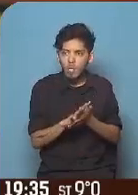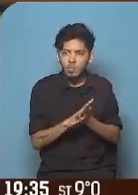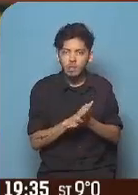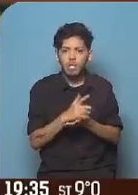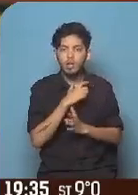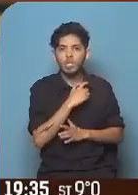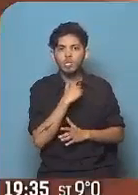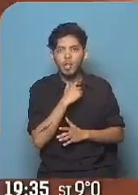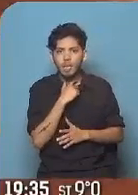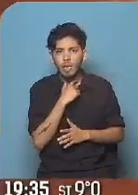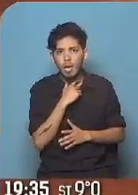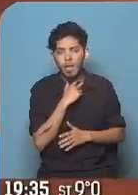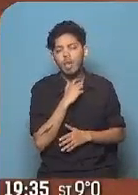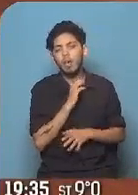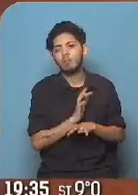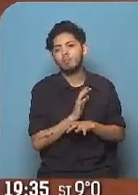quiere